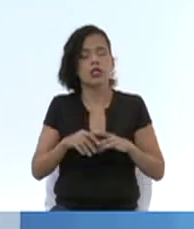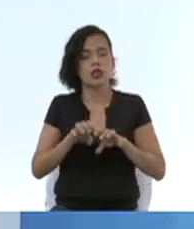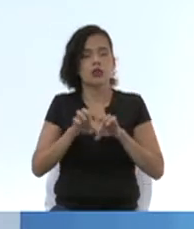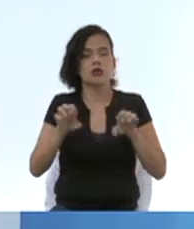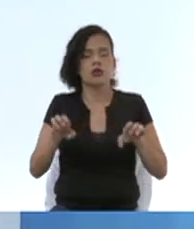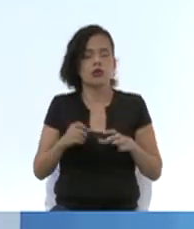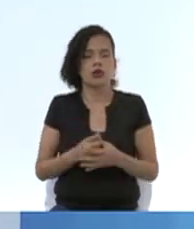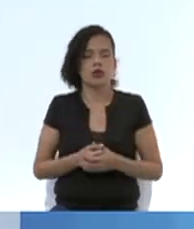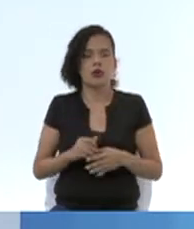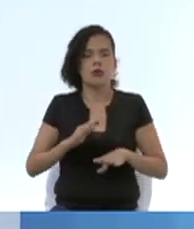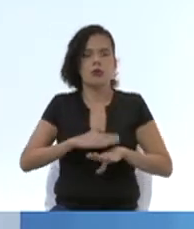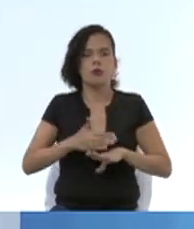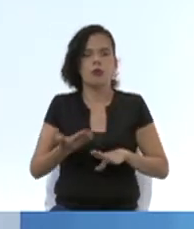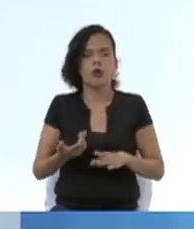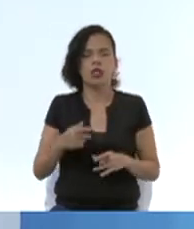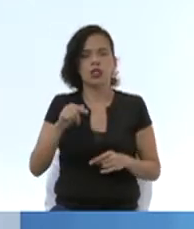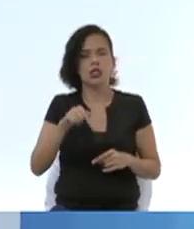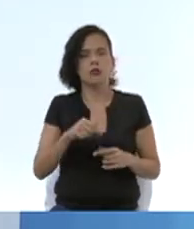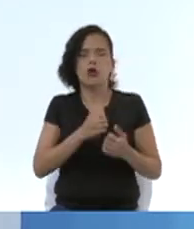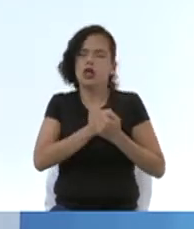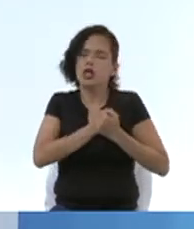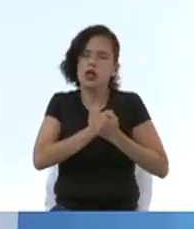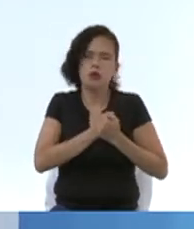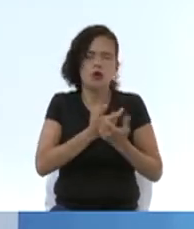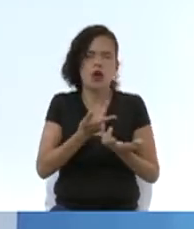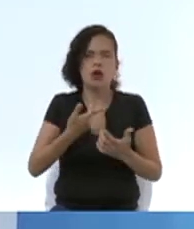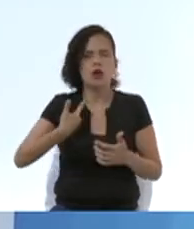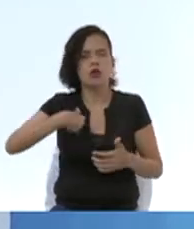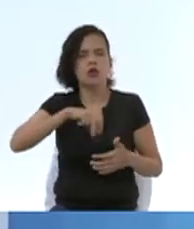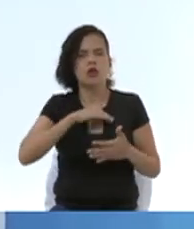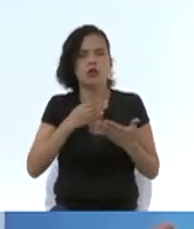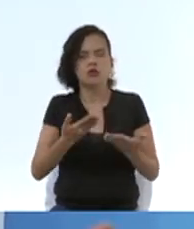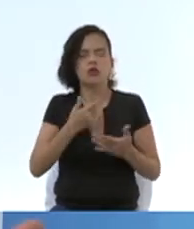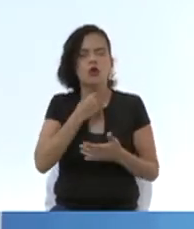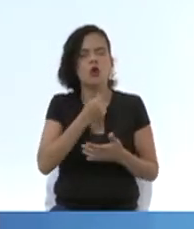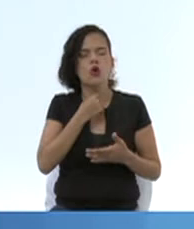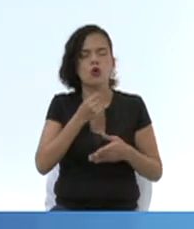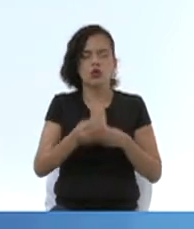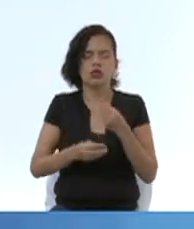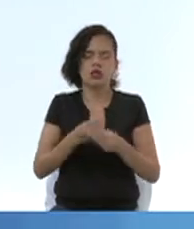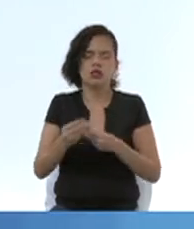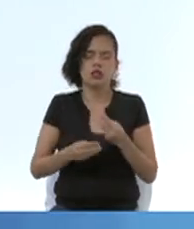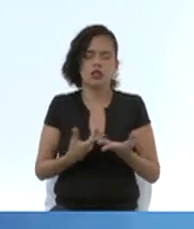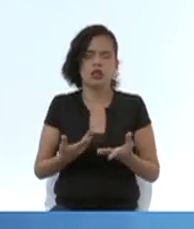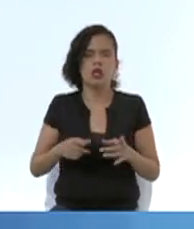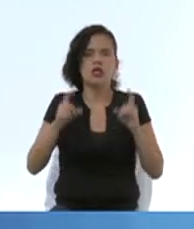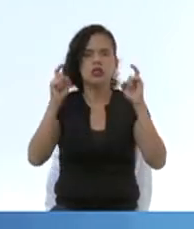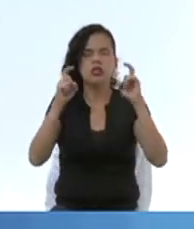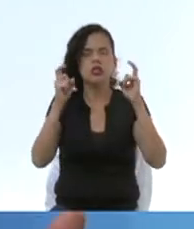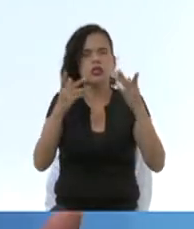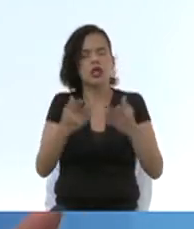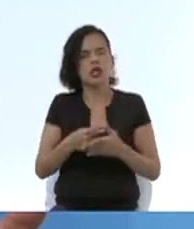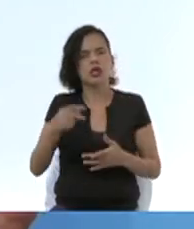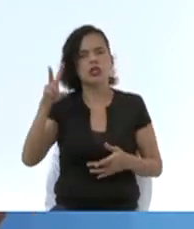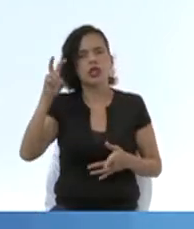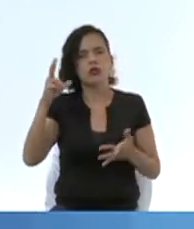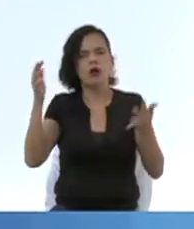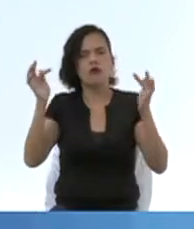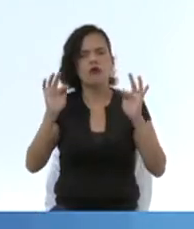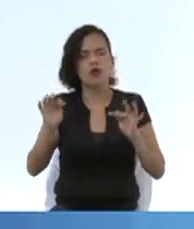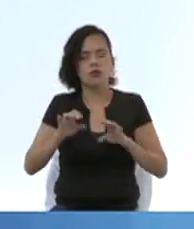que somos, porque estamos enamorados de lo que nosotros nos gusta hacer, que es dar clases en esta nueva